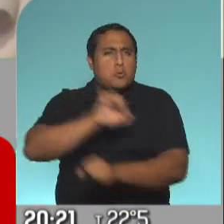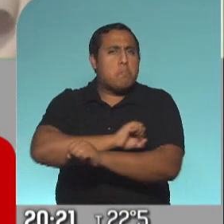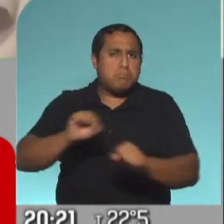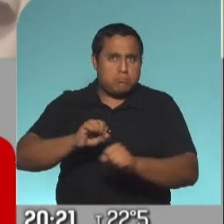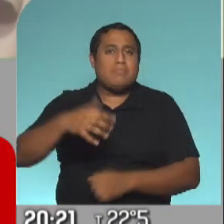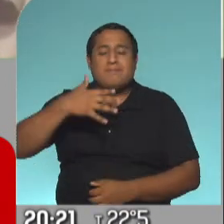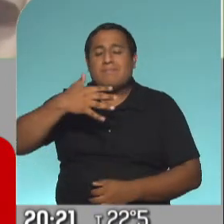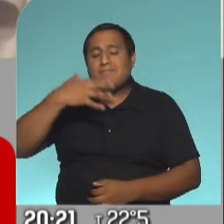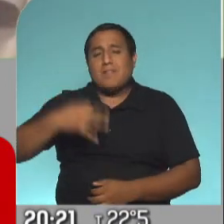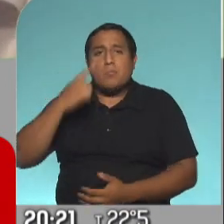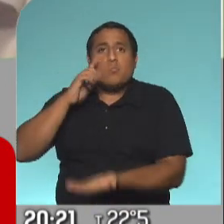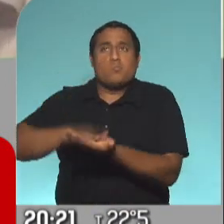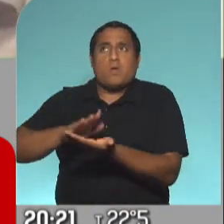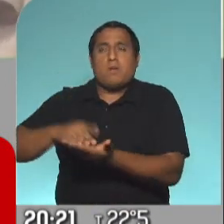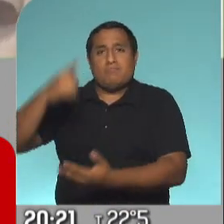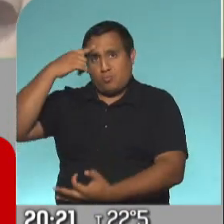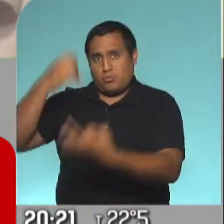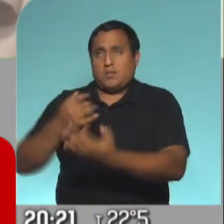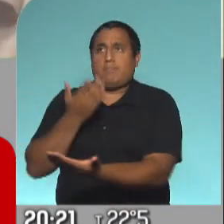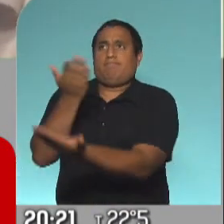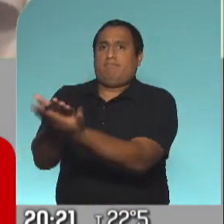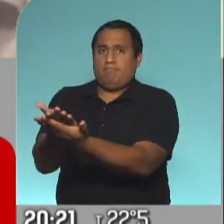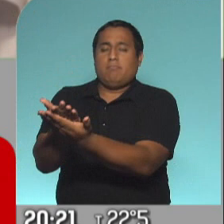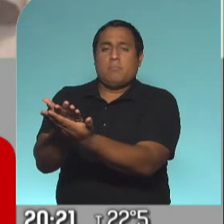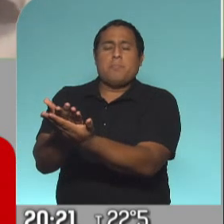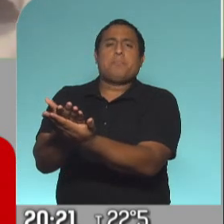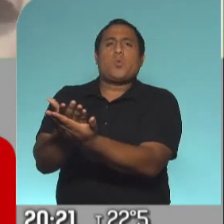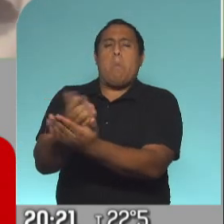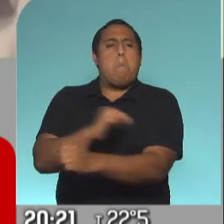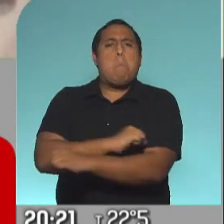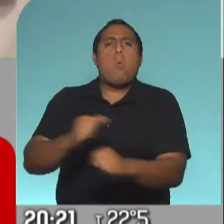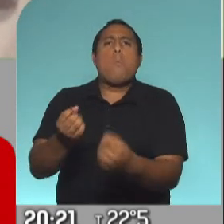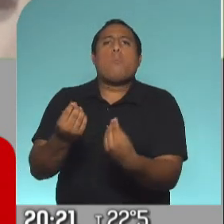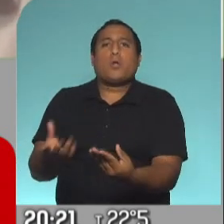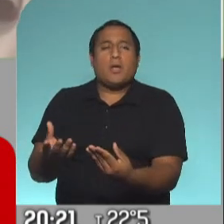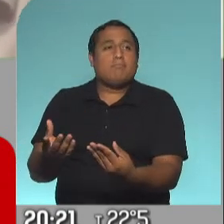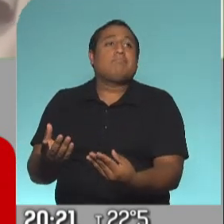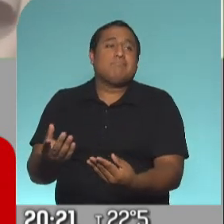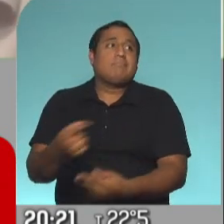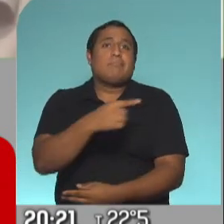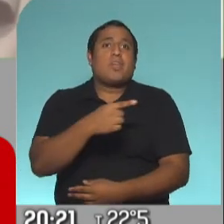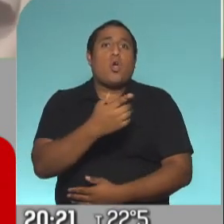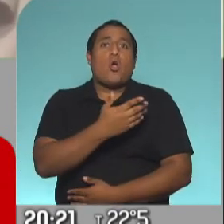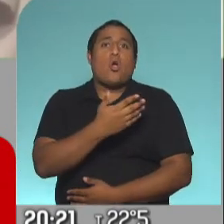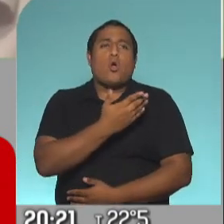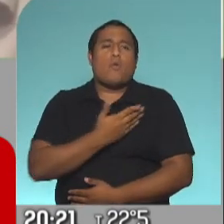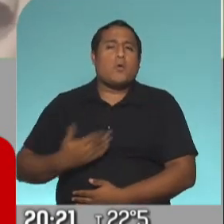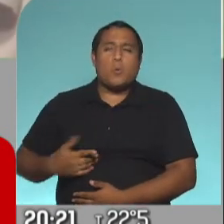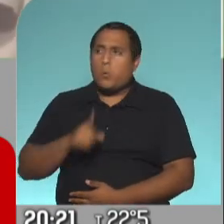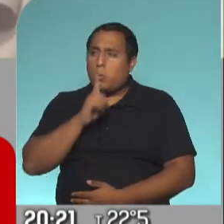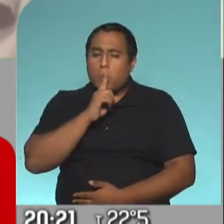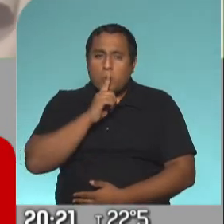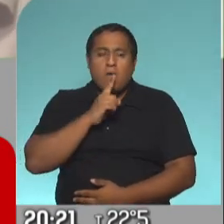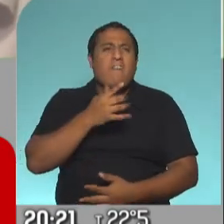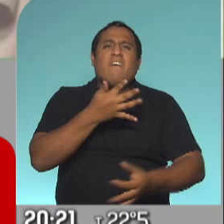que uno de los motivos que fundamentó ese atentado fue el ocultamiento de pruebas por la venta ilegal de armas